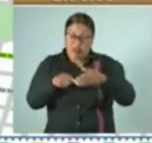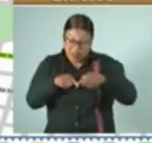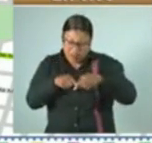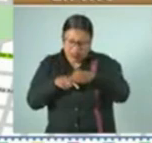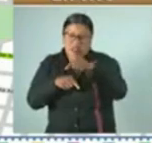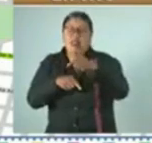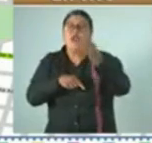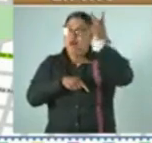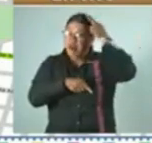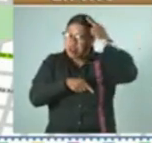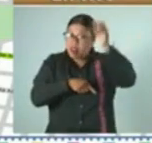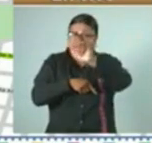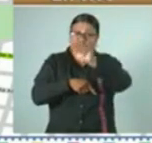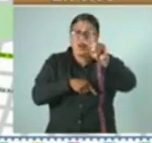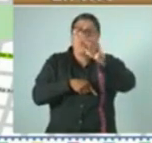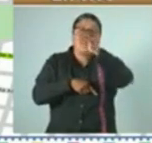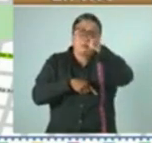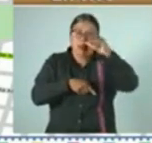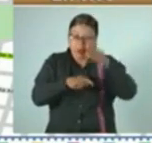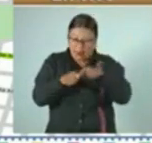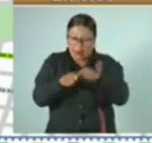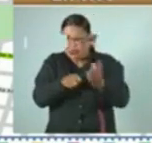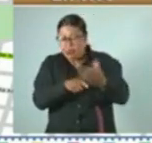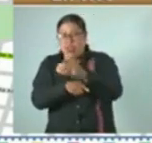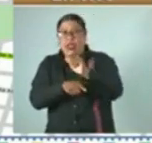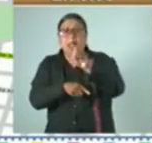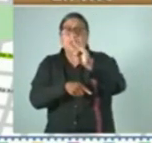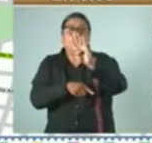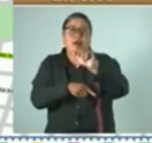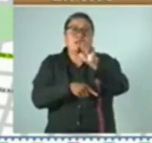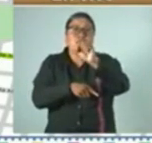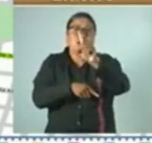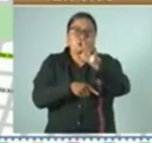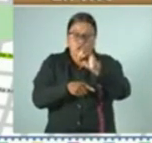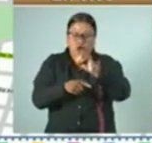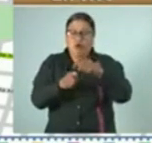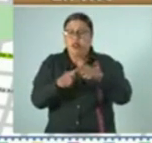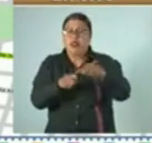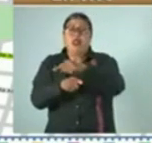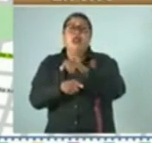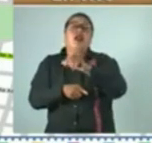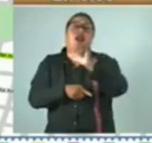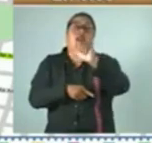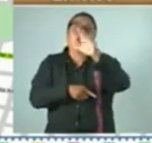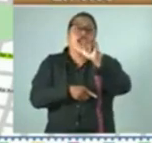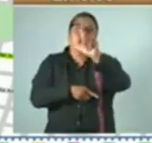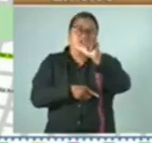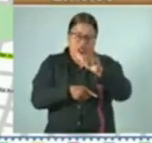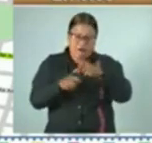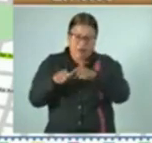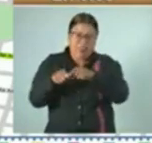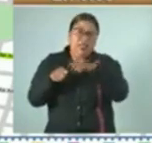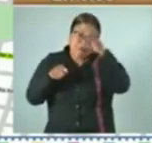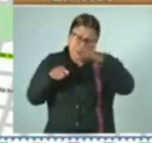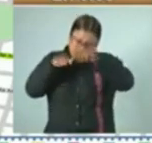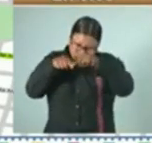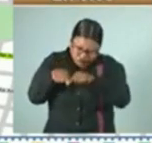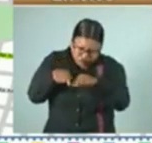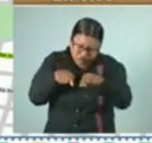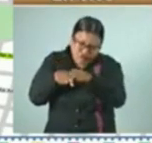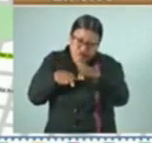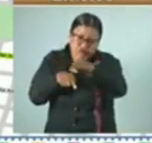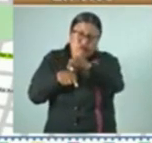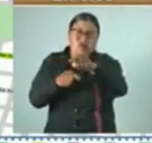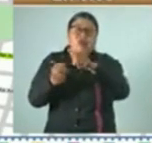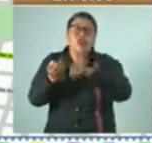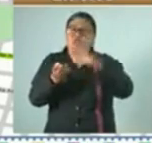Díaz y Avenida Juárez y doblará en Abasolo hasta llegar a Macedonio Alcalá, donde se dirigirá hacia el sur para llegar